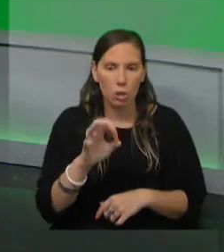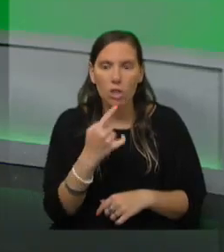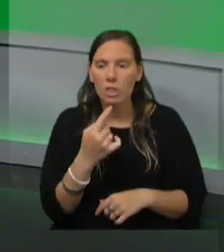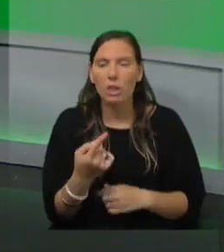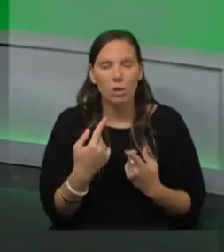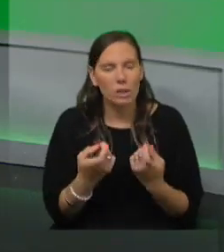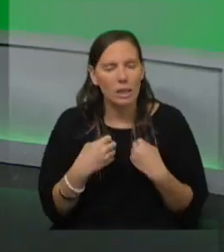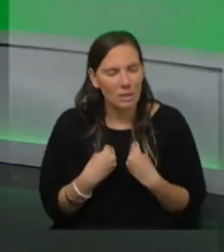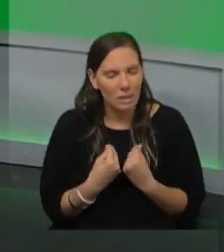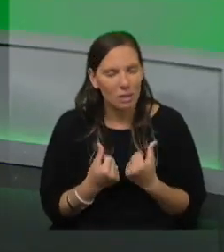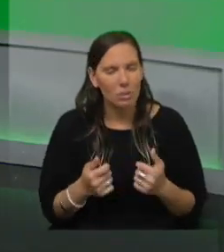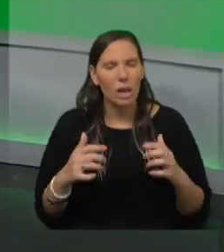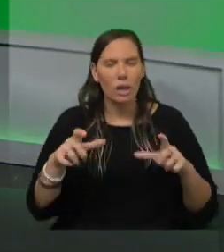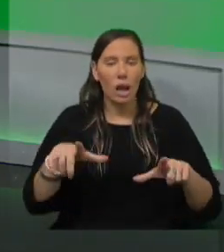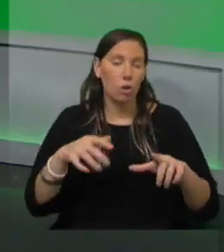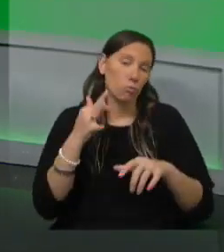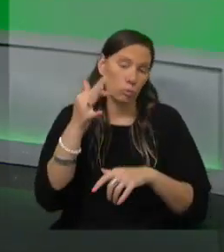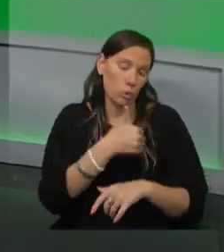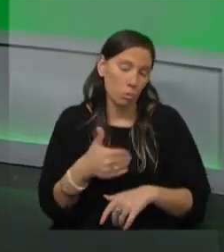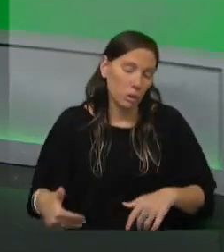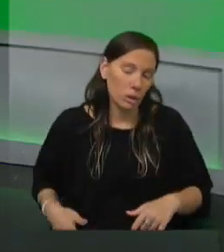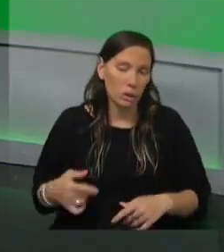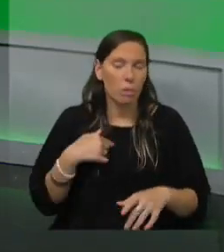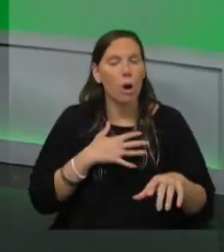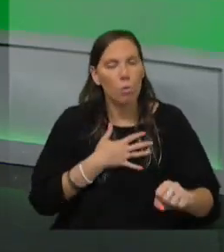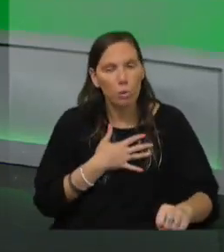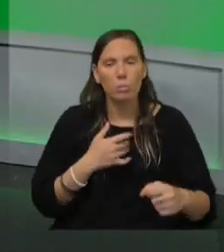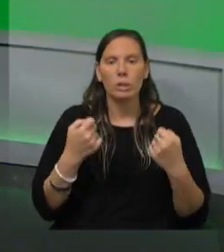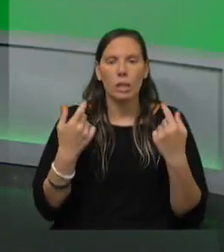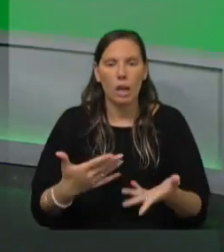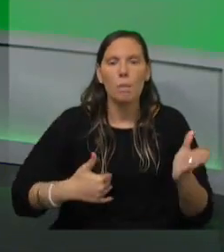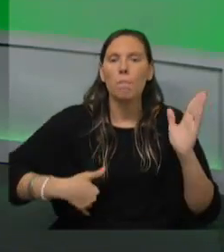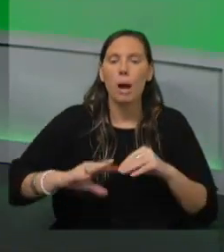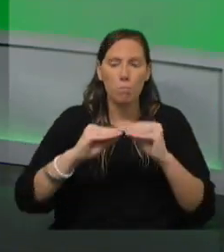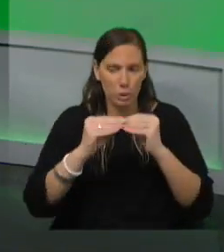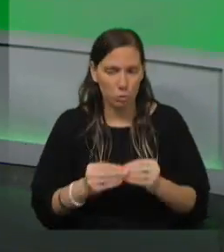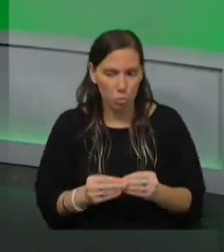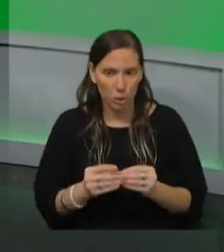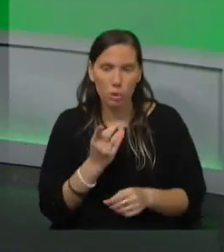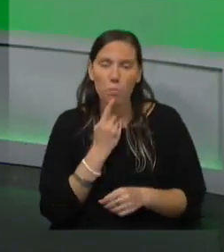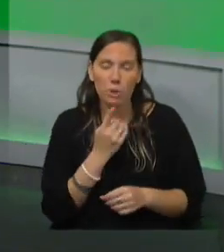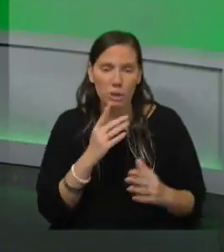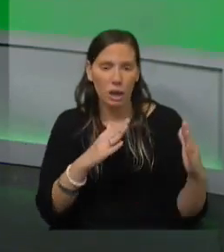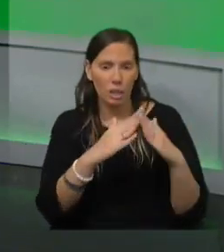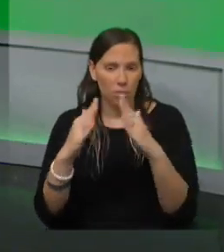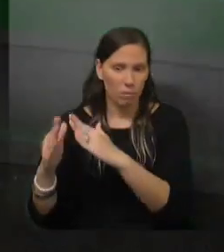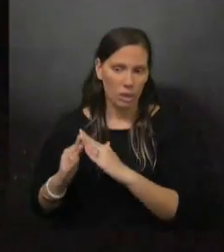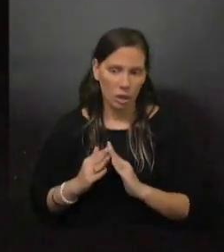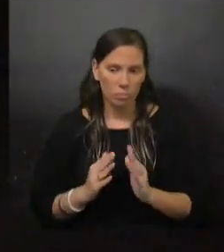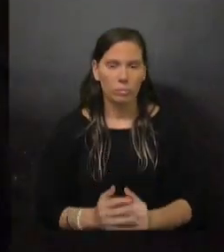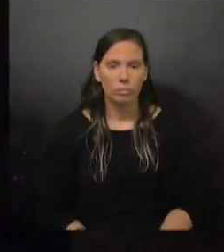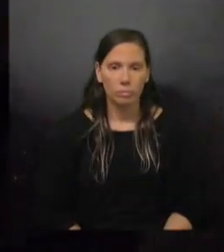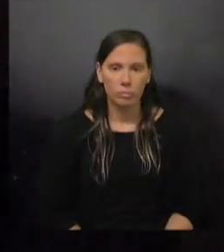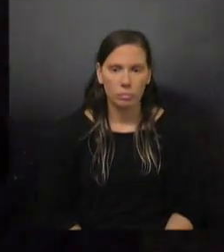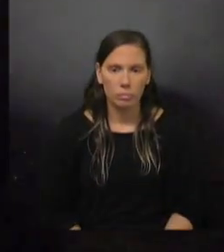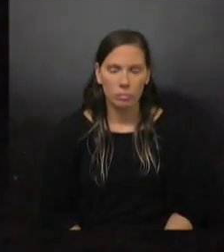sensibilizar a los candidatos presidenciales para que se comprometan a otorgar mayor presupuesto a políticas habitacionales